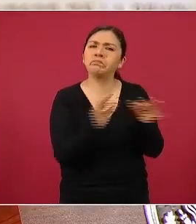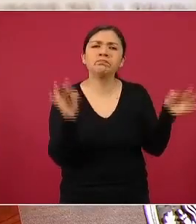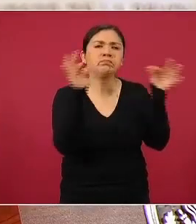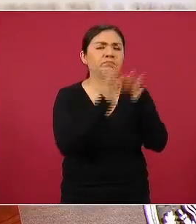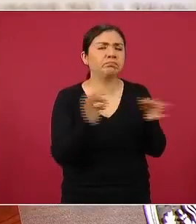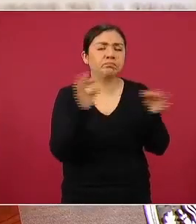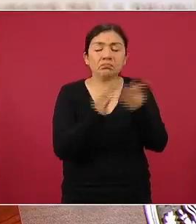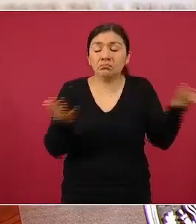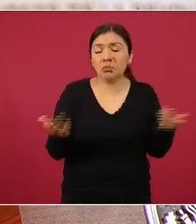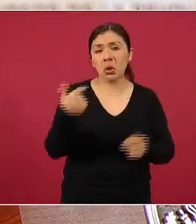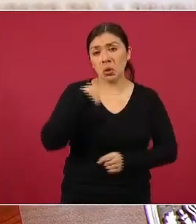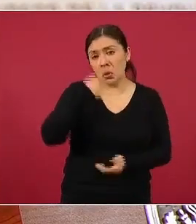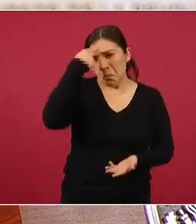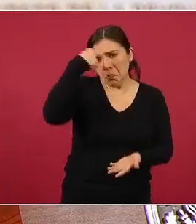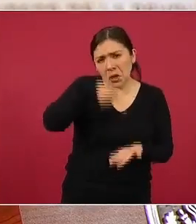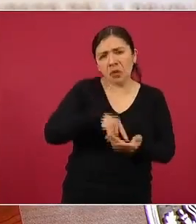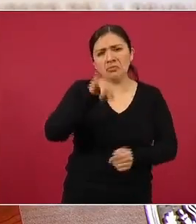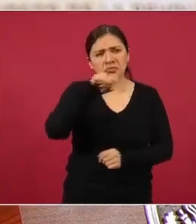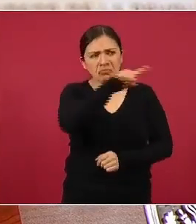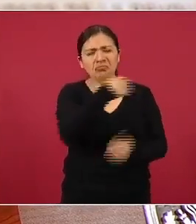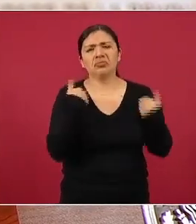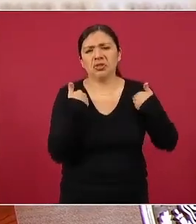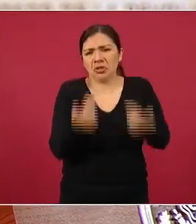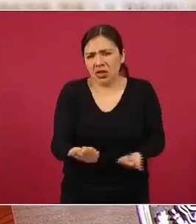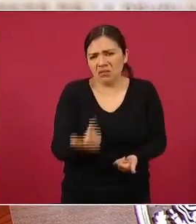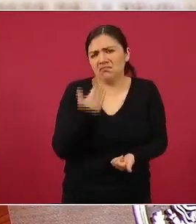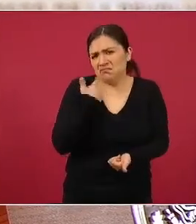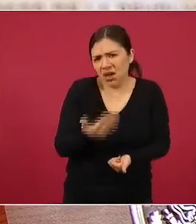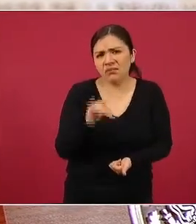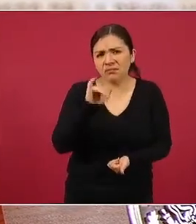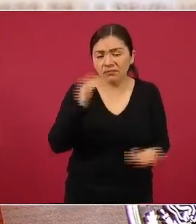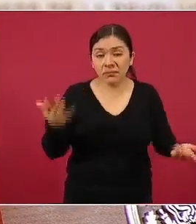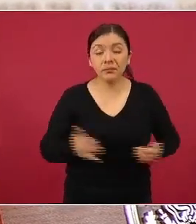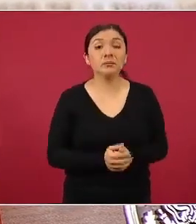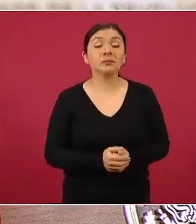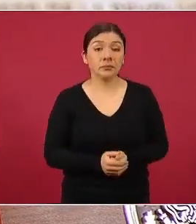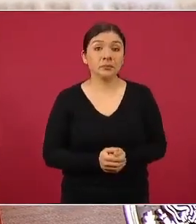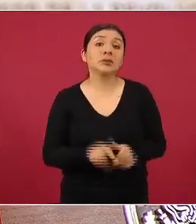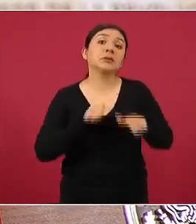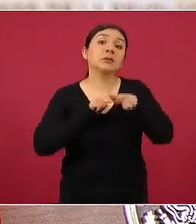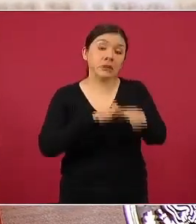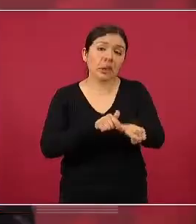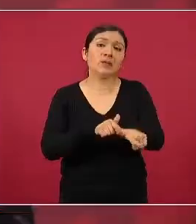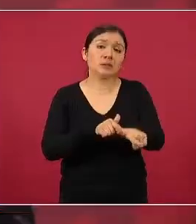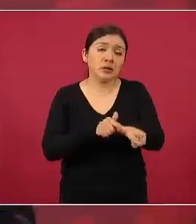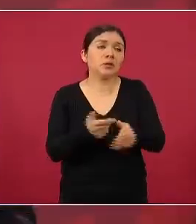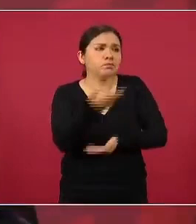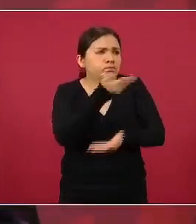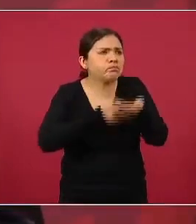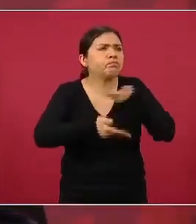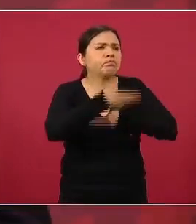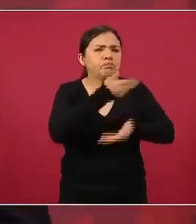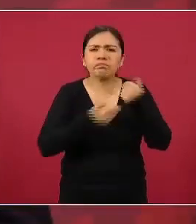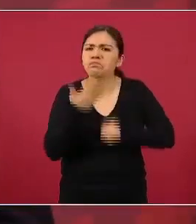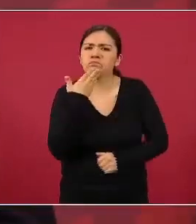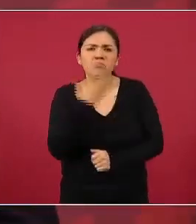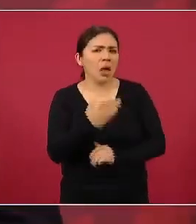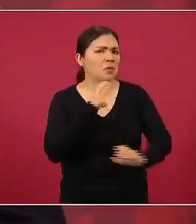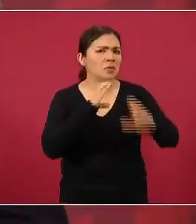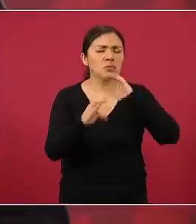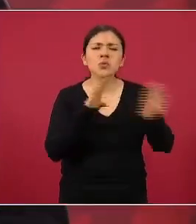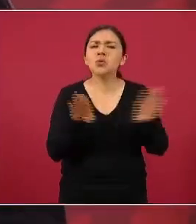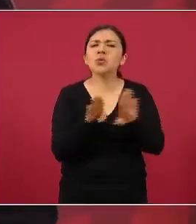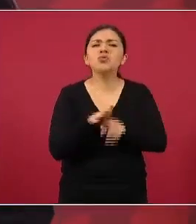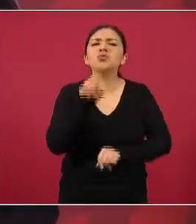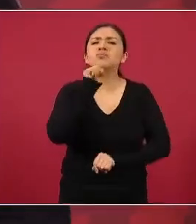y yo pienso que lo entienden bien, y vamos a seguir manteniendo muy buenas relaciones. Es lo mismo